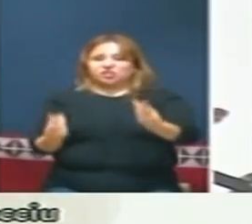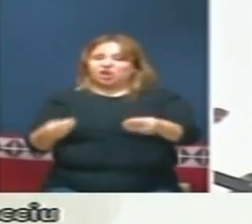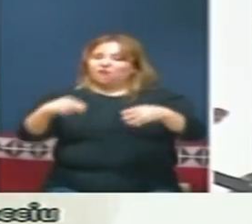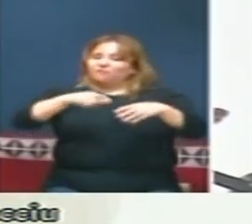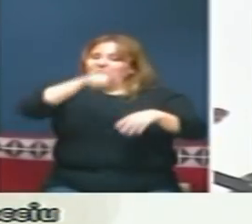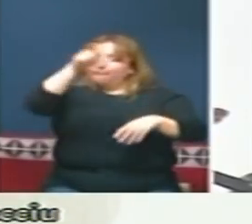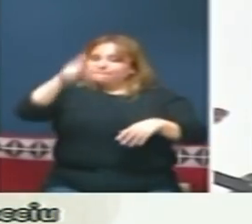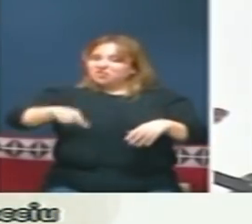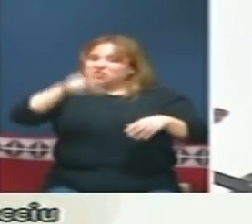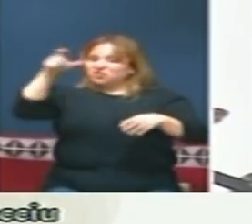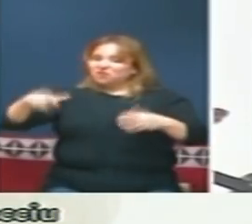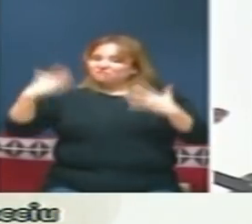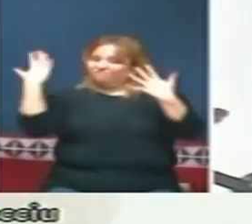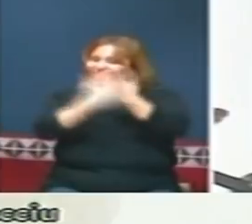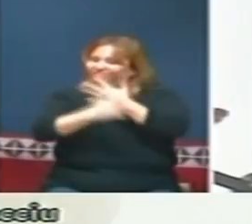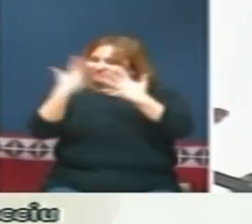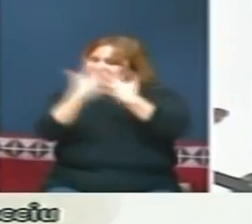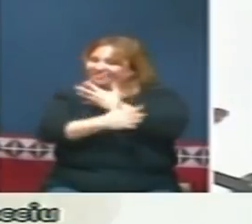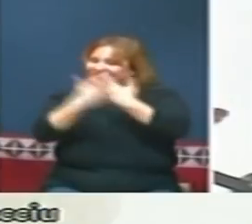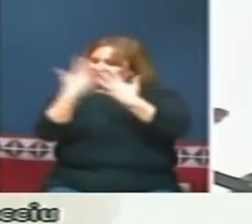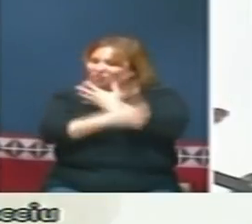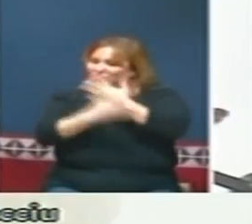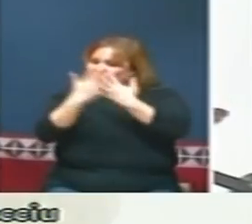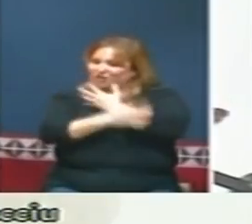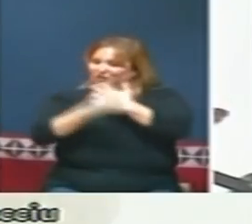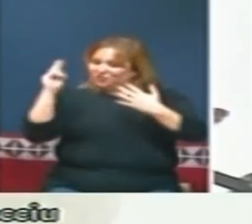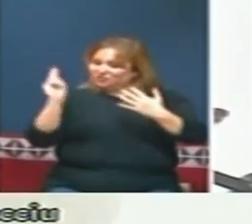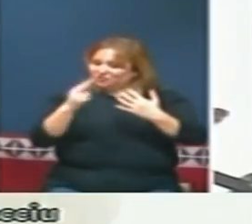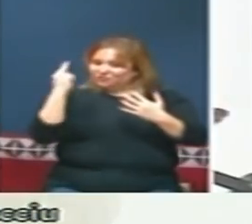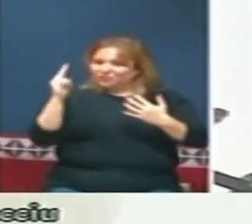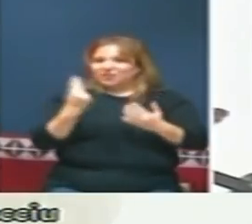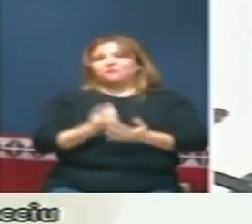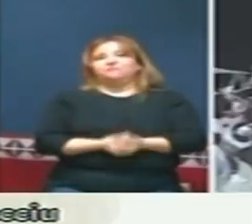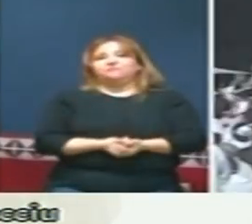mártires de los decretos conciliares.